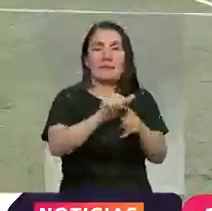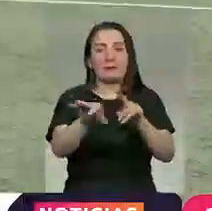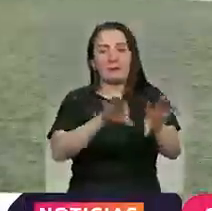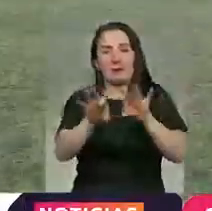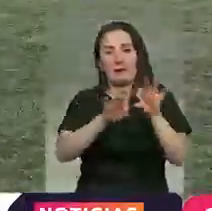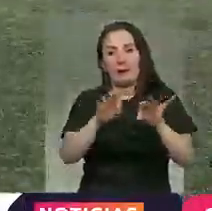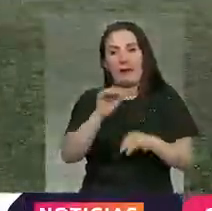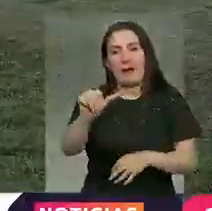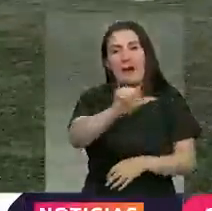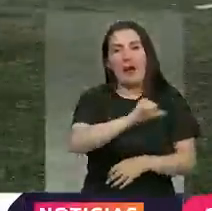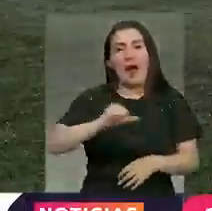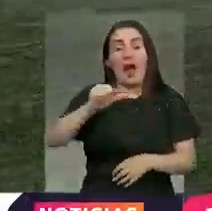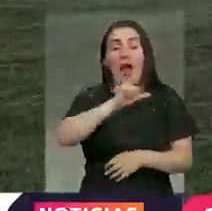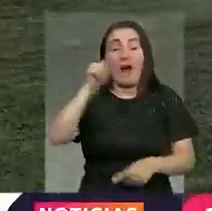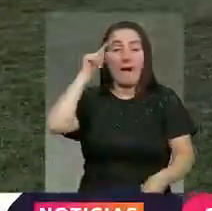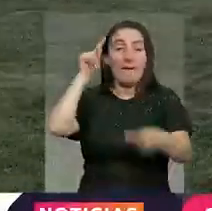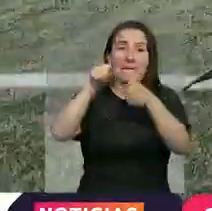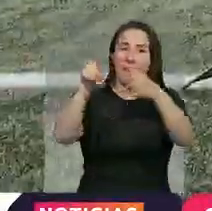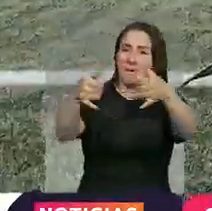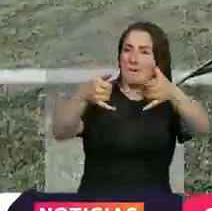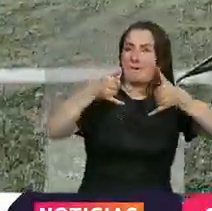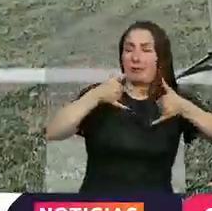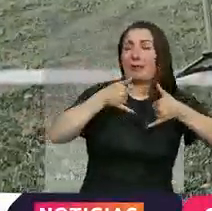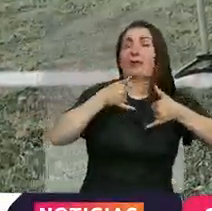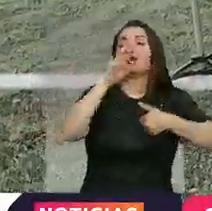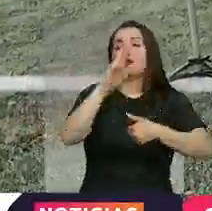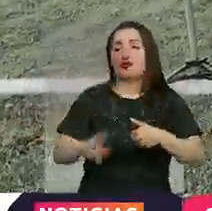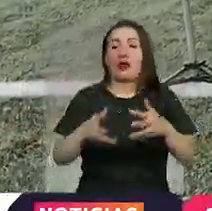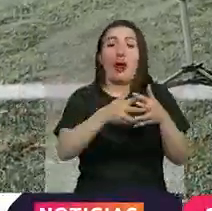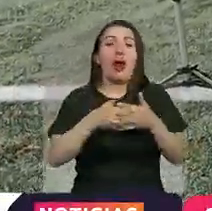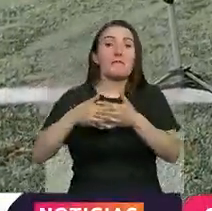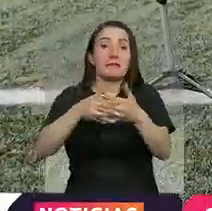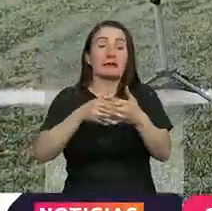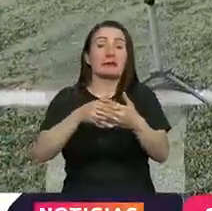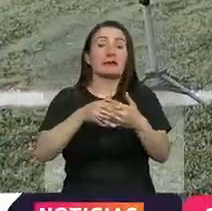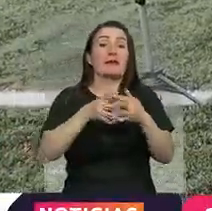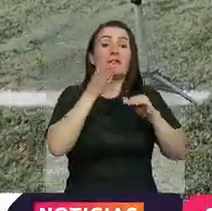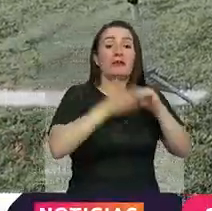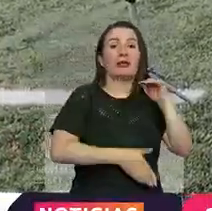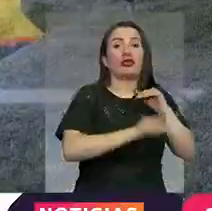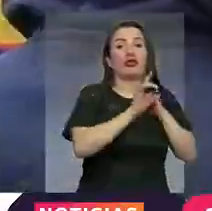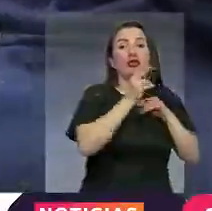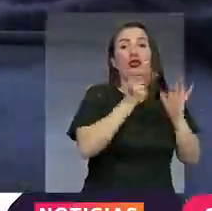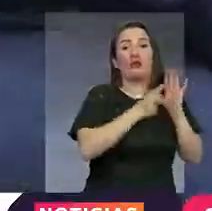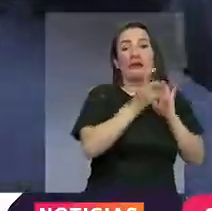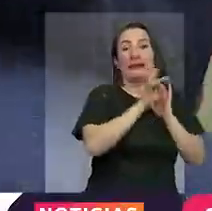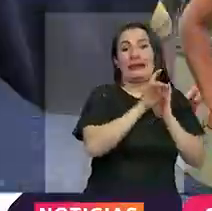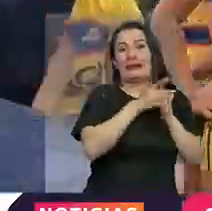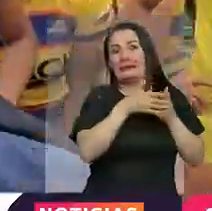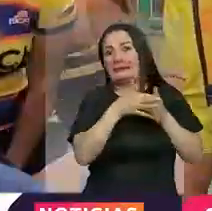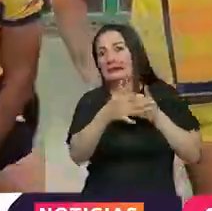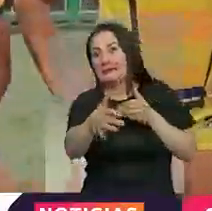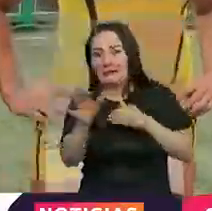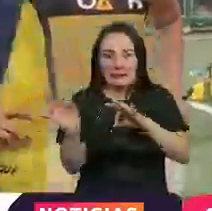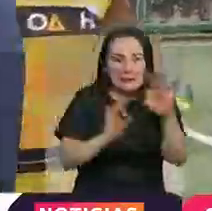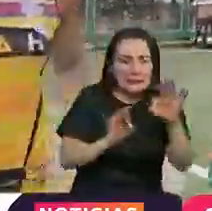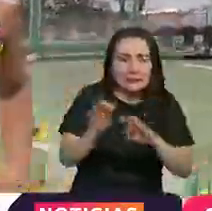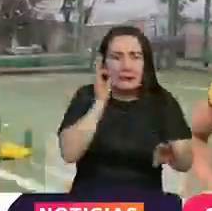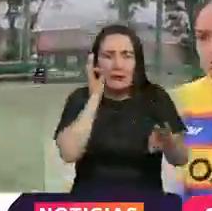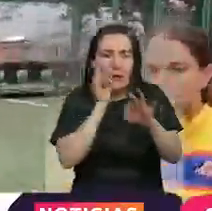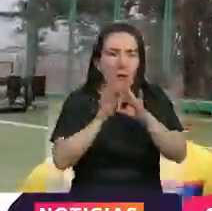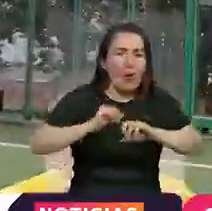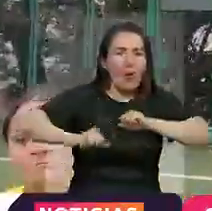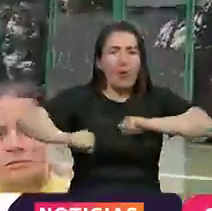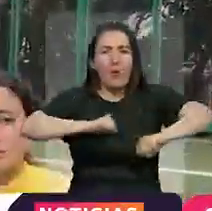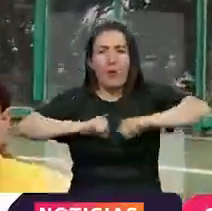femenino buscará conquistar el título en este suramericano, logro que no consigue desde 2015. Para ello, el enfoque de la preparación ha sido uno de